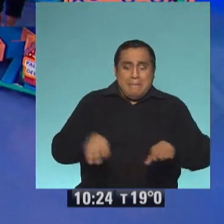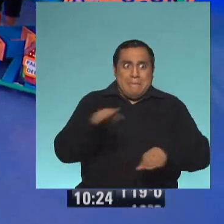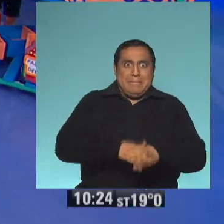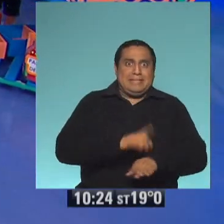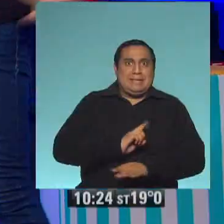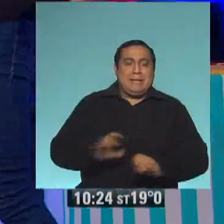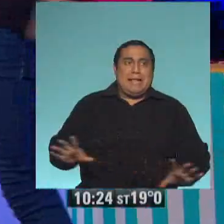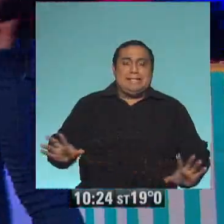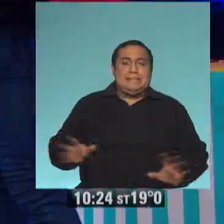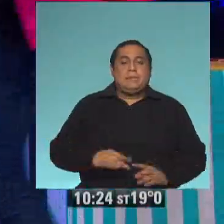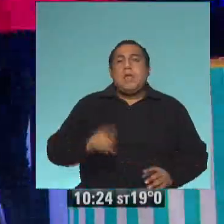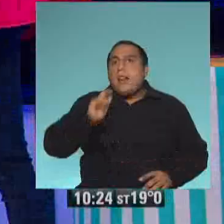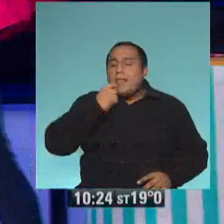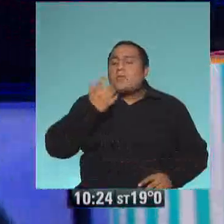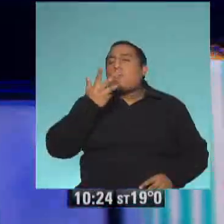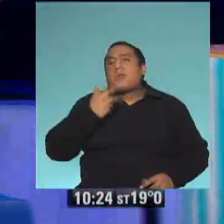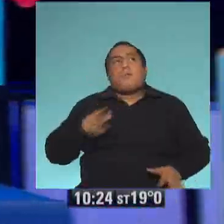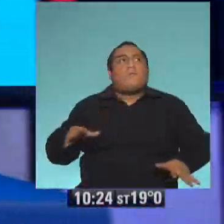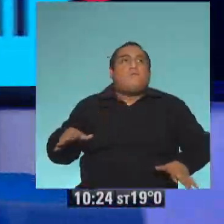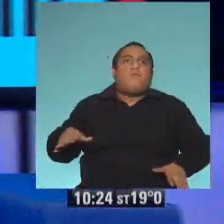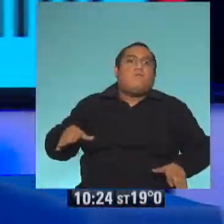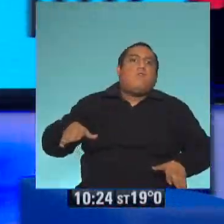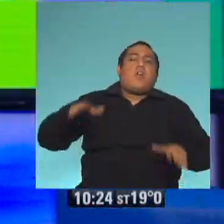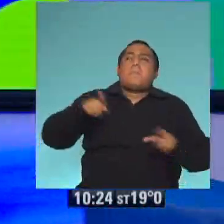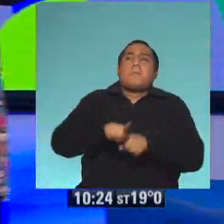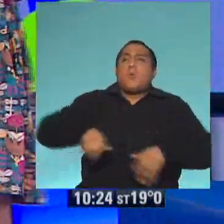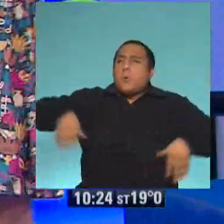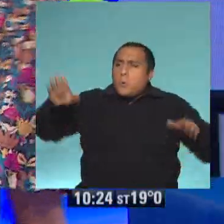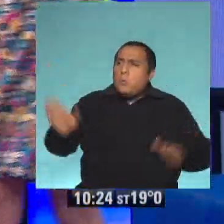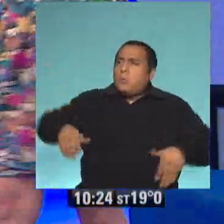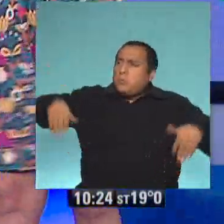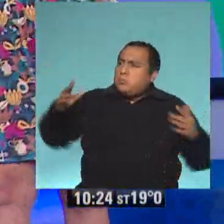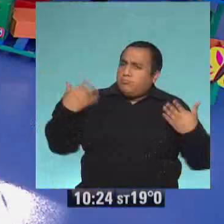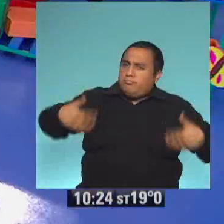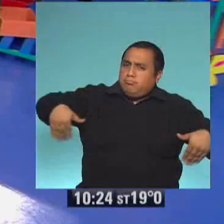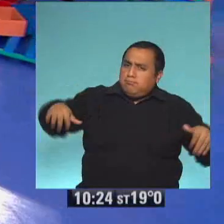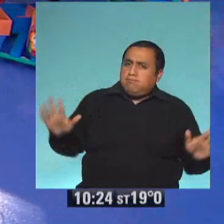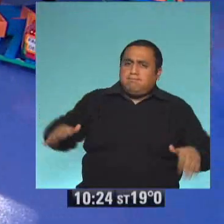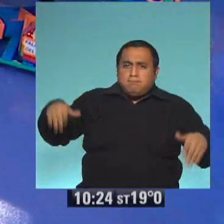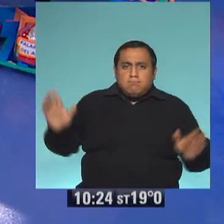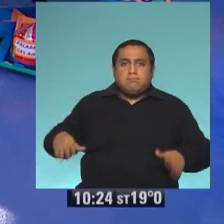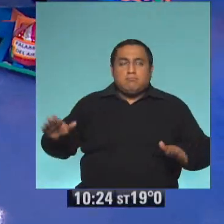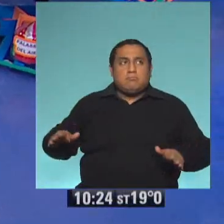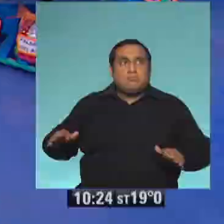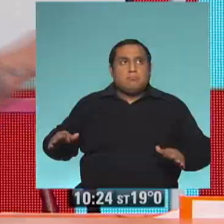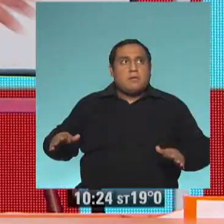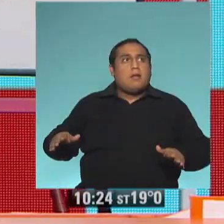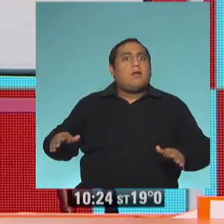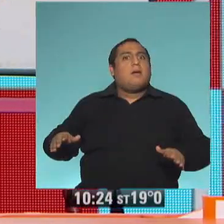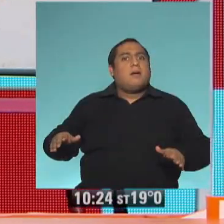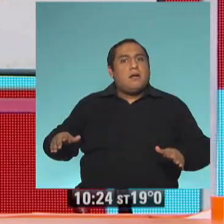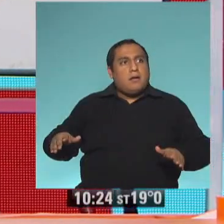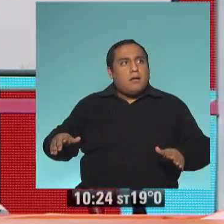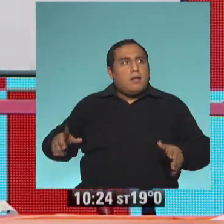Bueno, qué lindo sería volar igual, ¿eh? Qué lindo, sería sí. volar hermoso, como los pájaros, por ejemplo, que tienen alas. Ah, claro. Claro. Casi todas